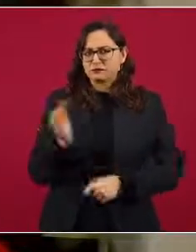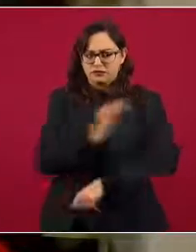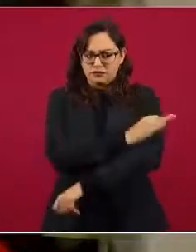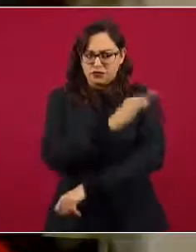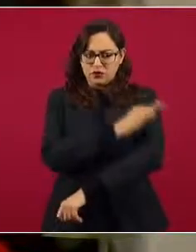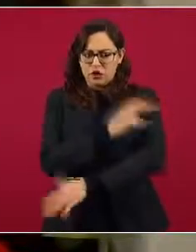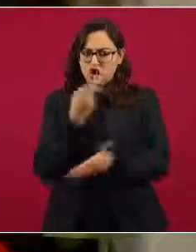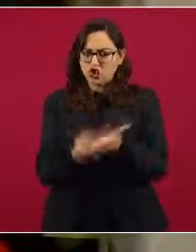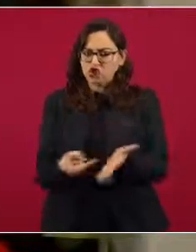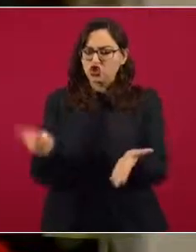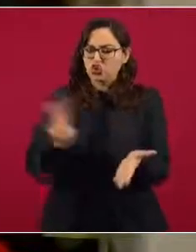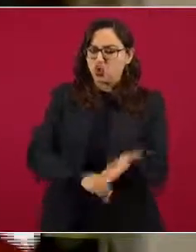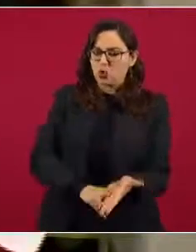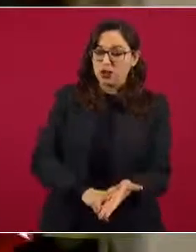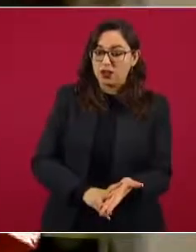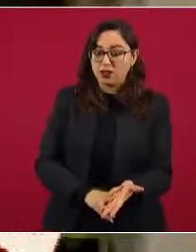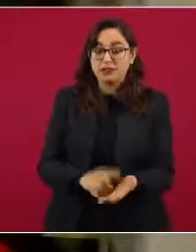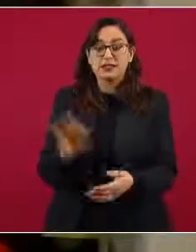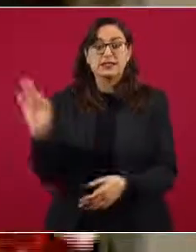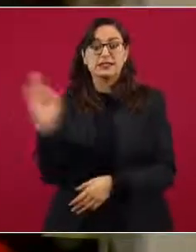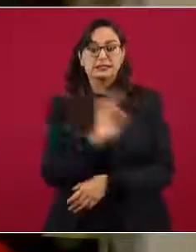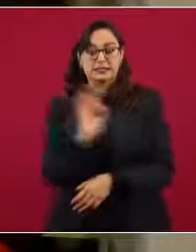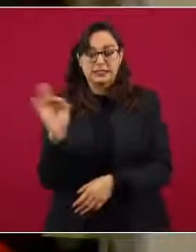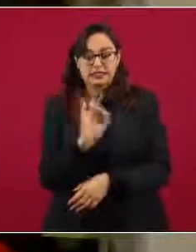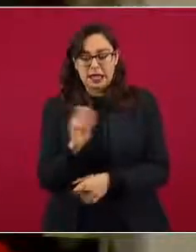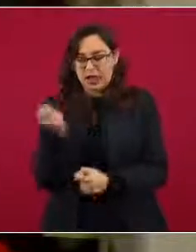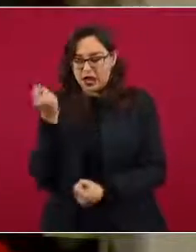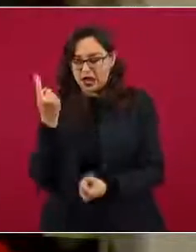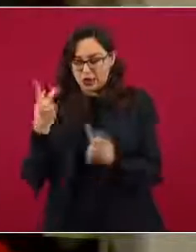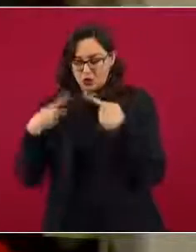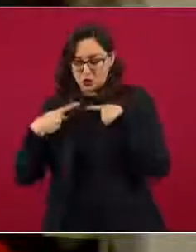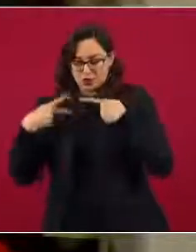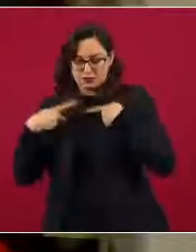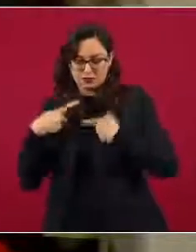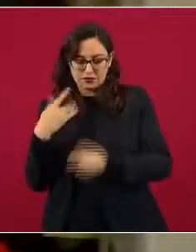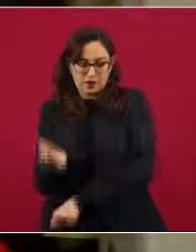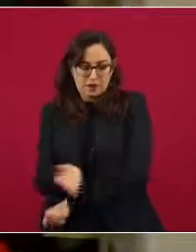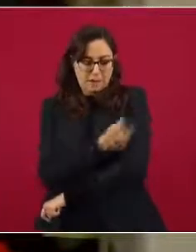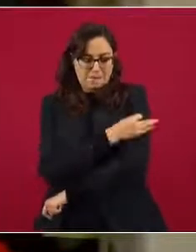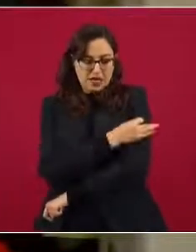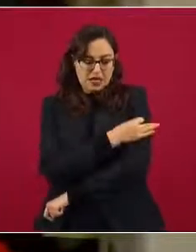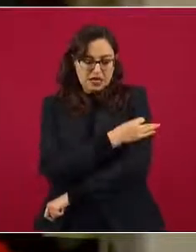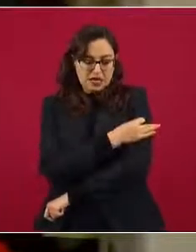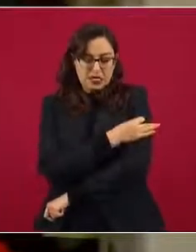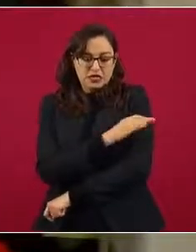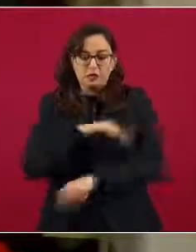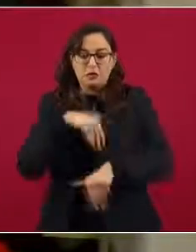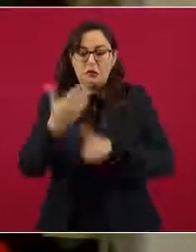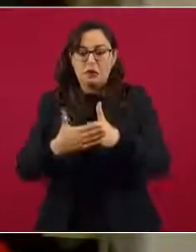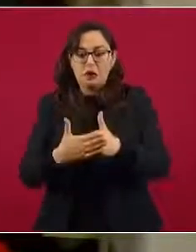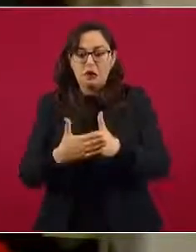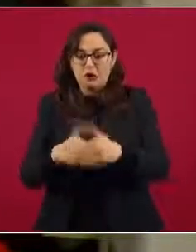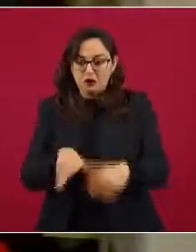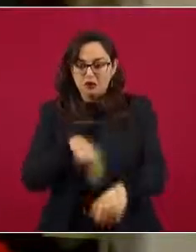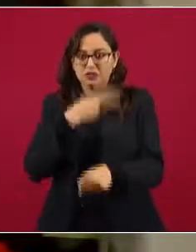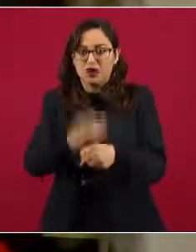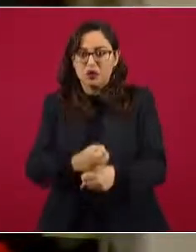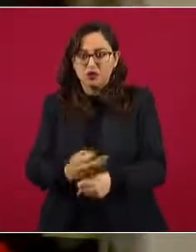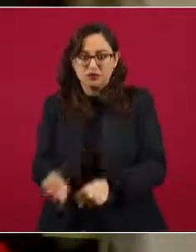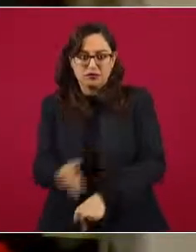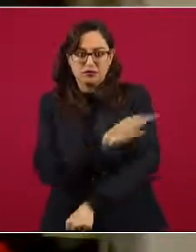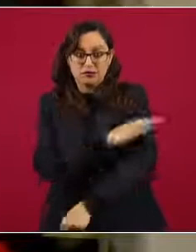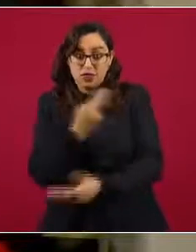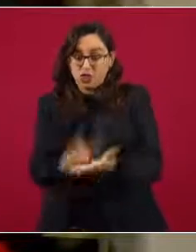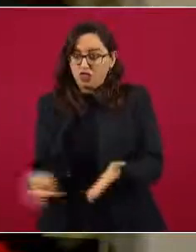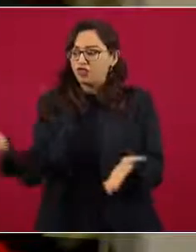dado que quisiera aplicarse la vacuna primero de Pfizer y después la vacuna en todo caso de CanSino. ¿Hay alguna estrategia para evitar